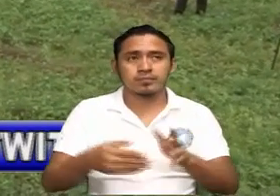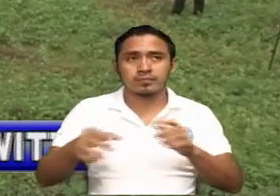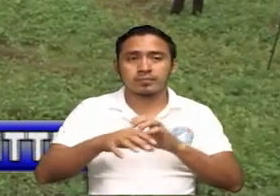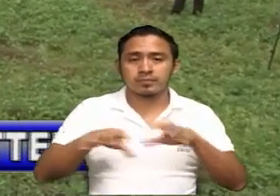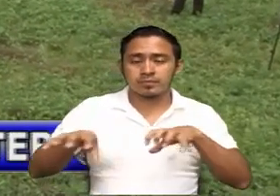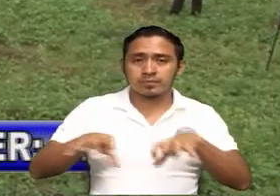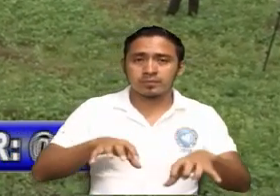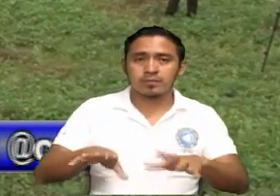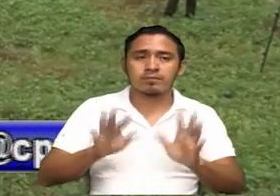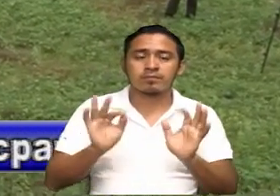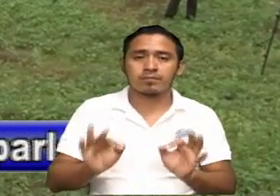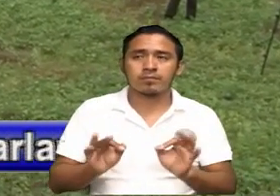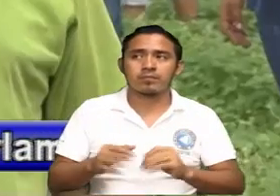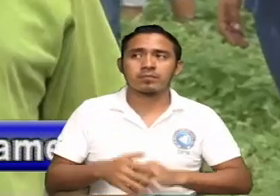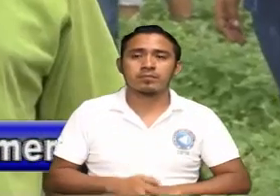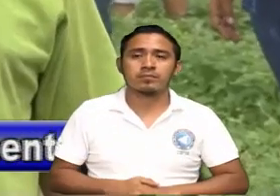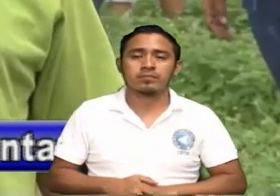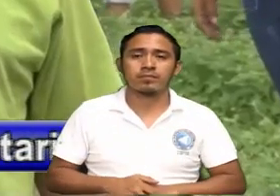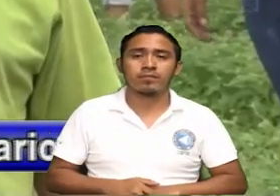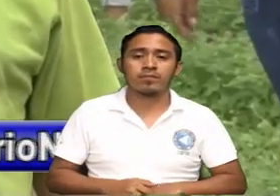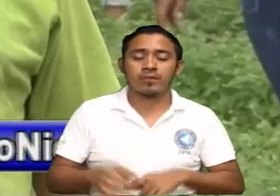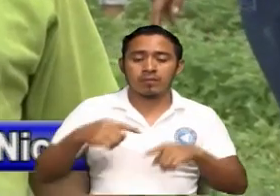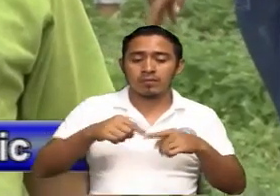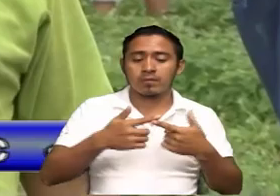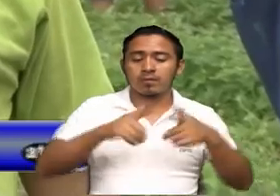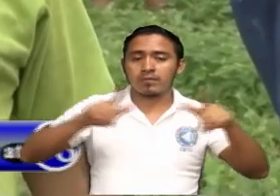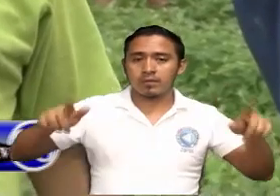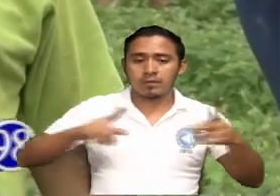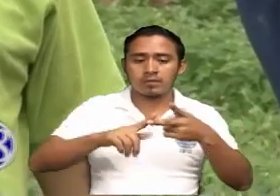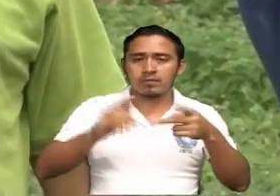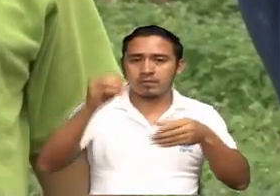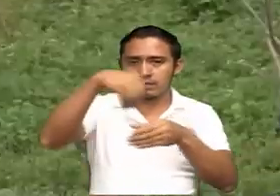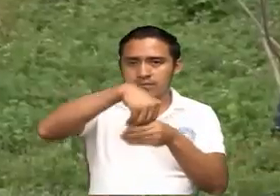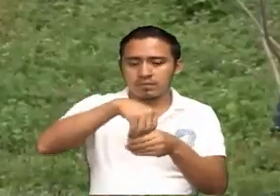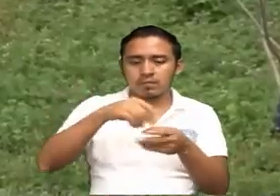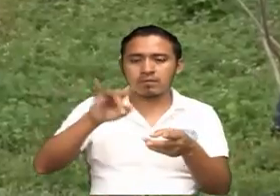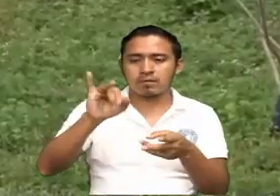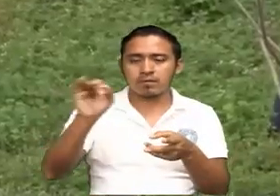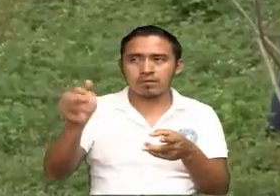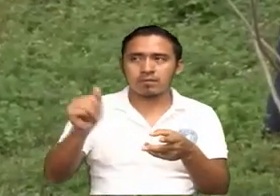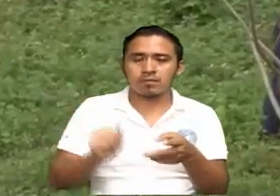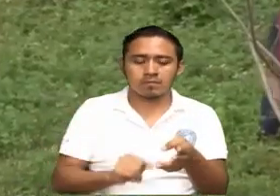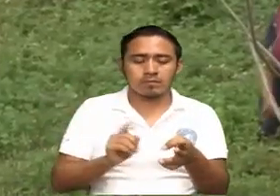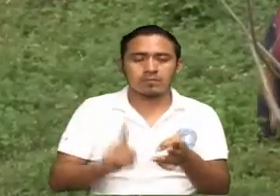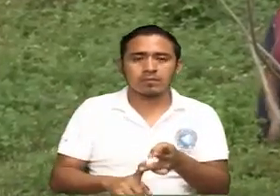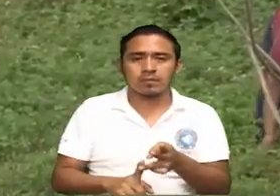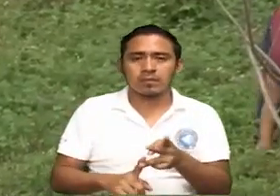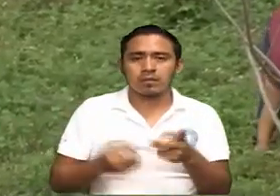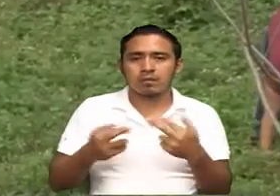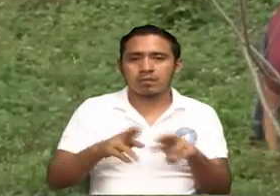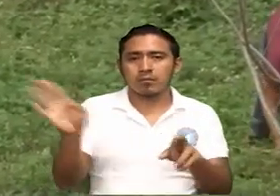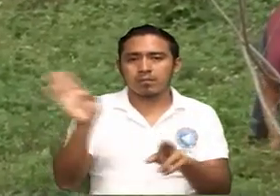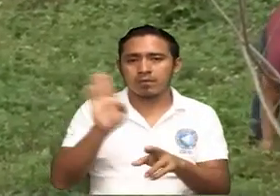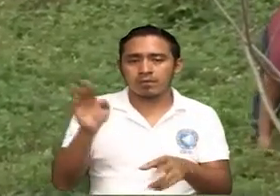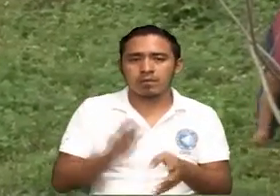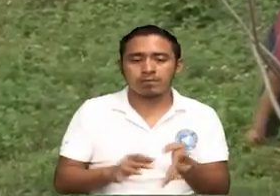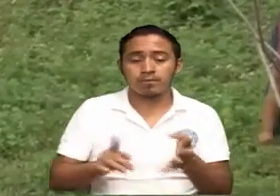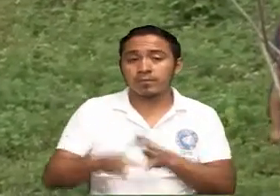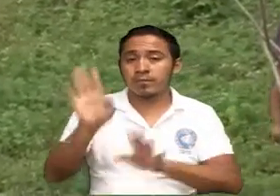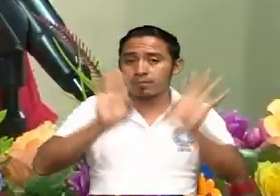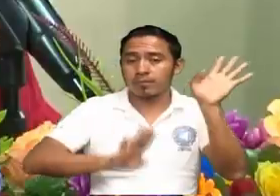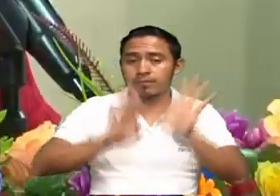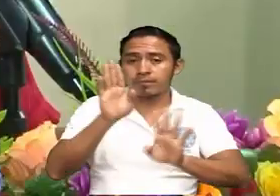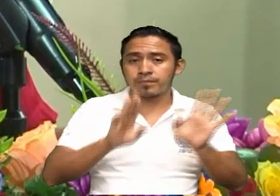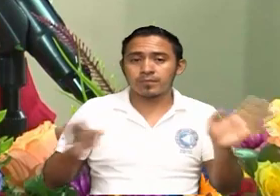de Reforestación en los municipios de La Libertad, Tisma, Jinotega, San Dionisio y Río Blanco, con la